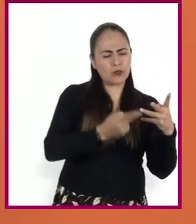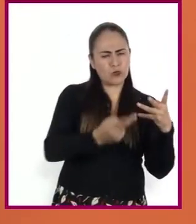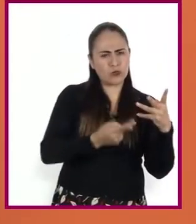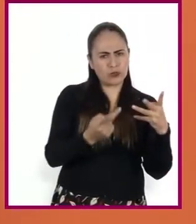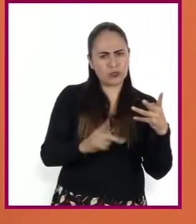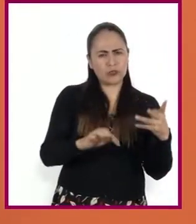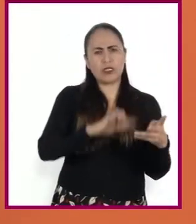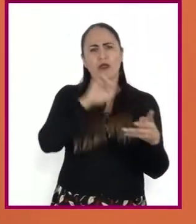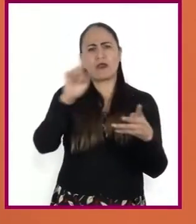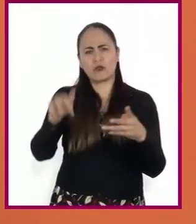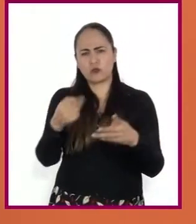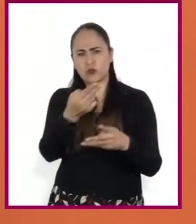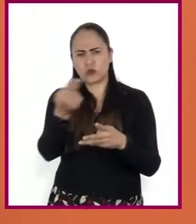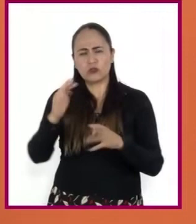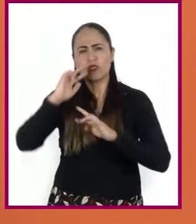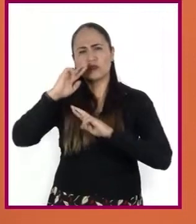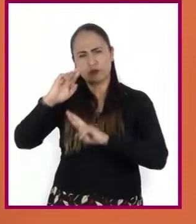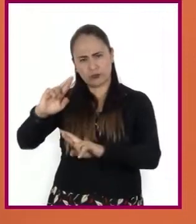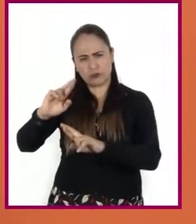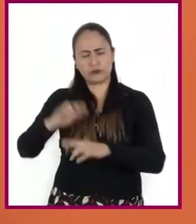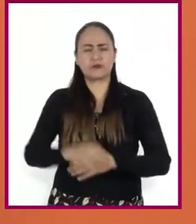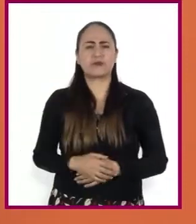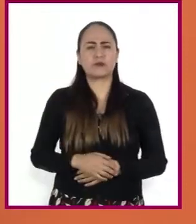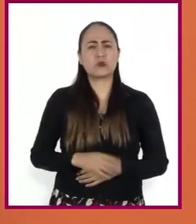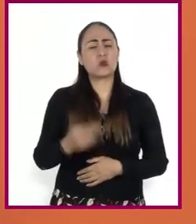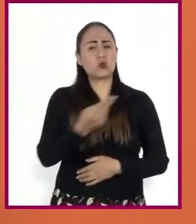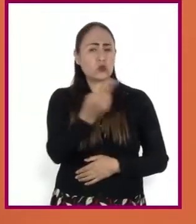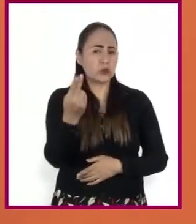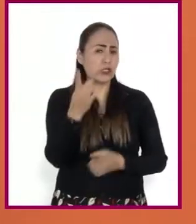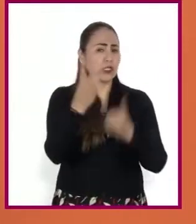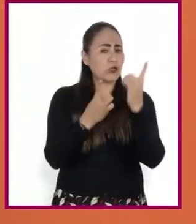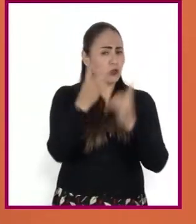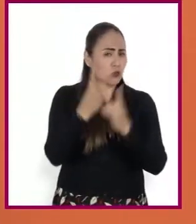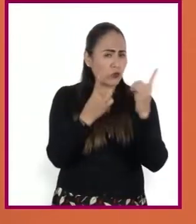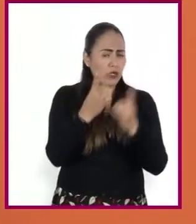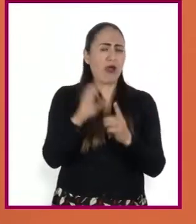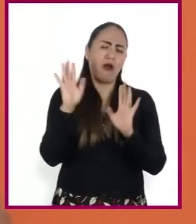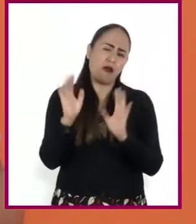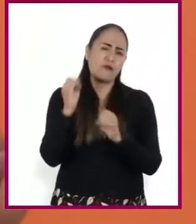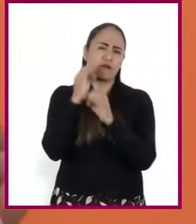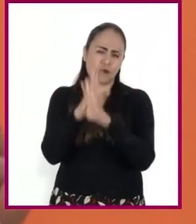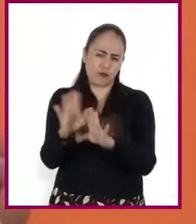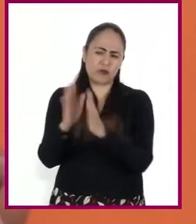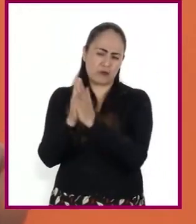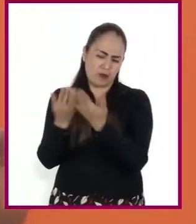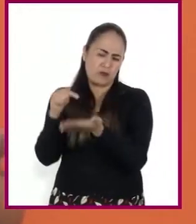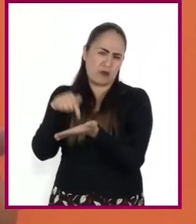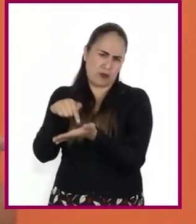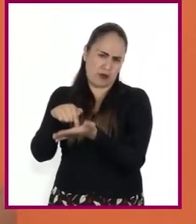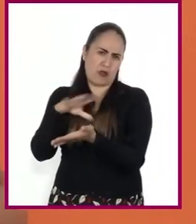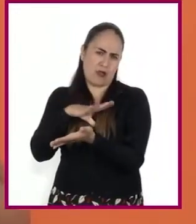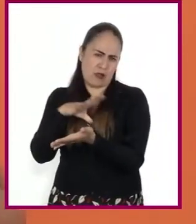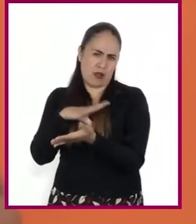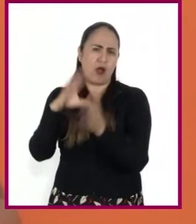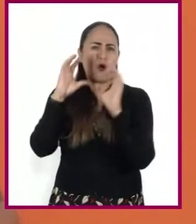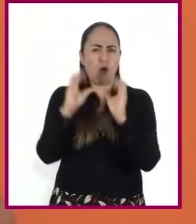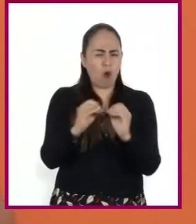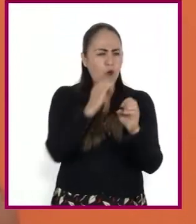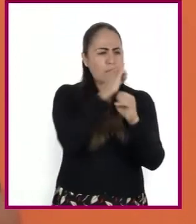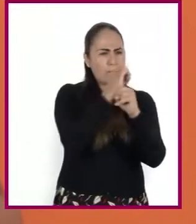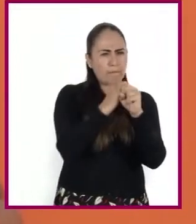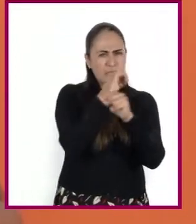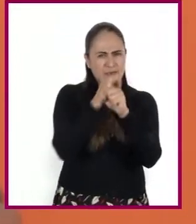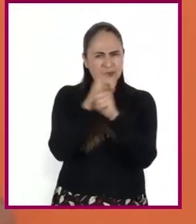al final de la sesión. Si tienen alguna duda, pueden buscar la información en su libro de texto. También pueden investigar